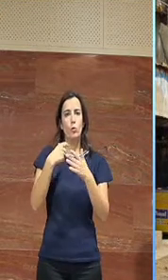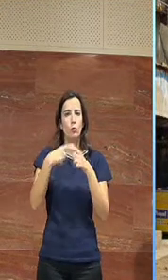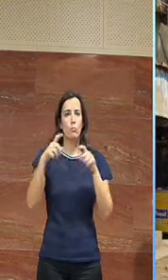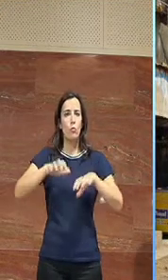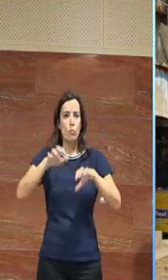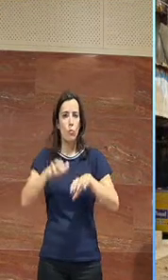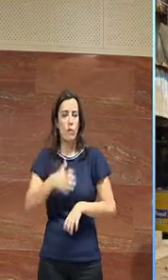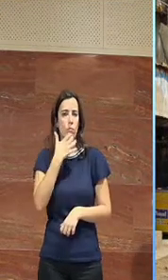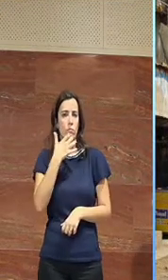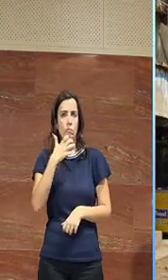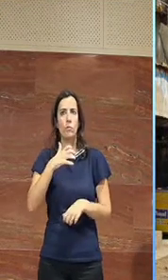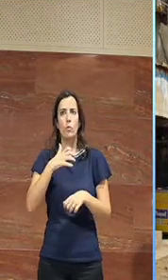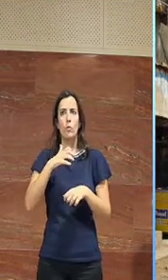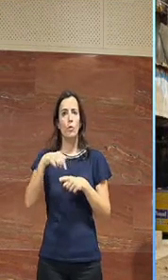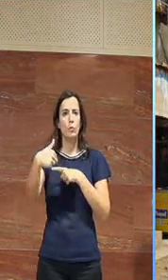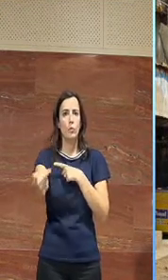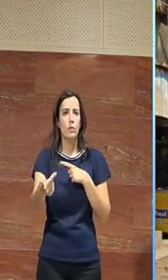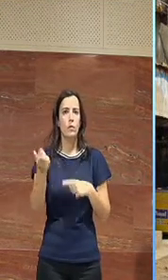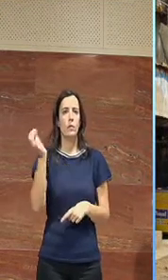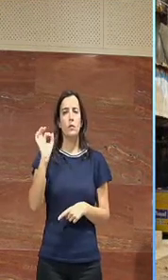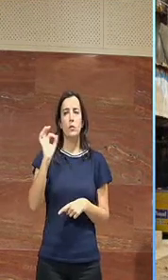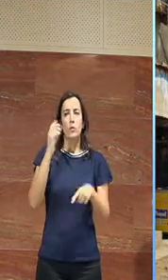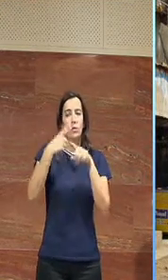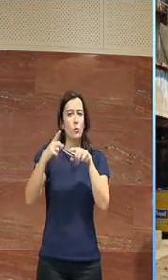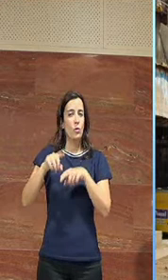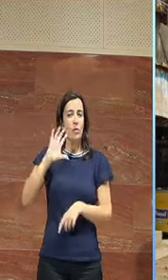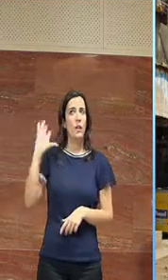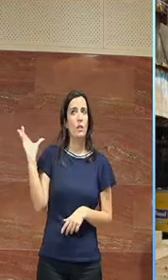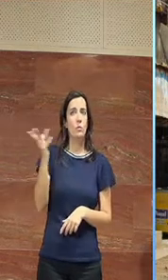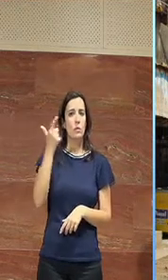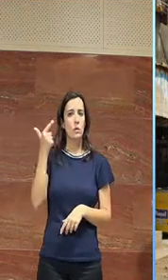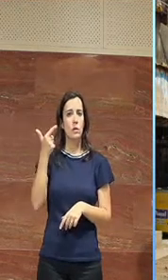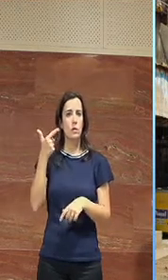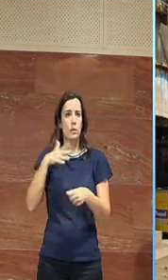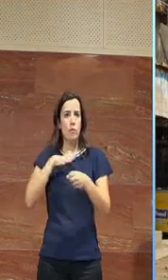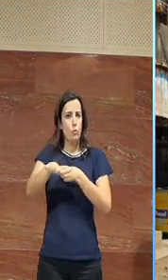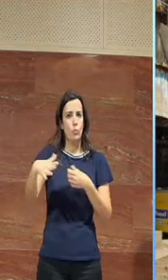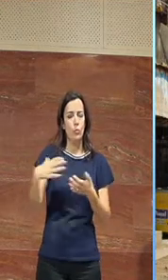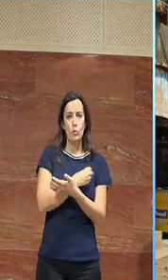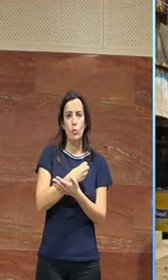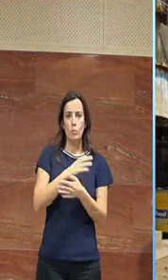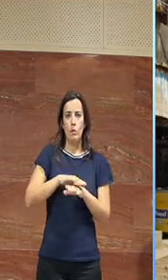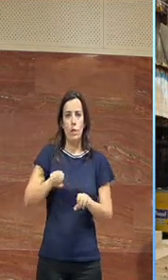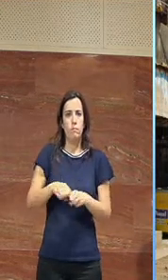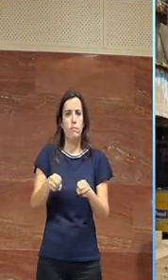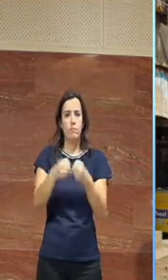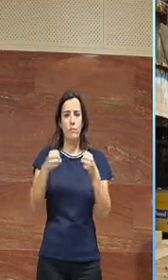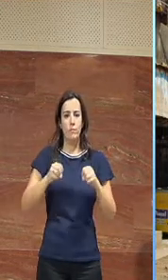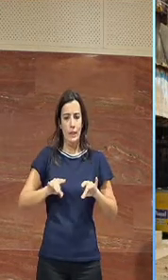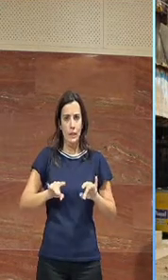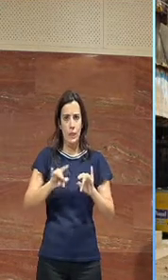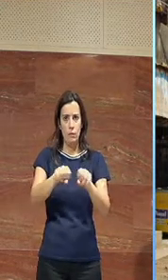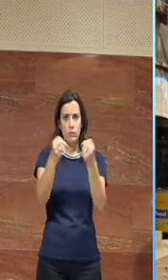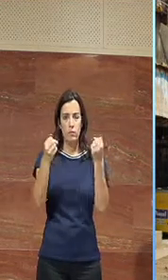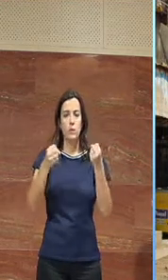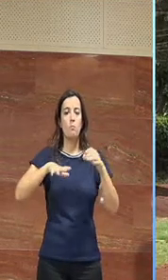los efectos de cualquier tipo de agente atmosférico que deteriore el firme o que impida